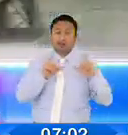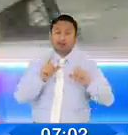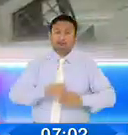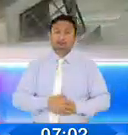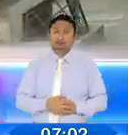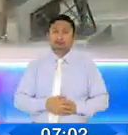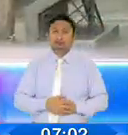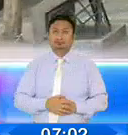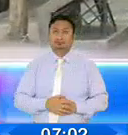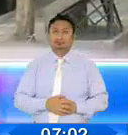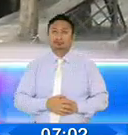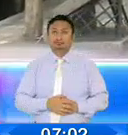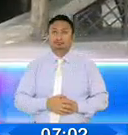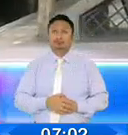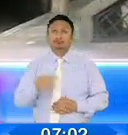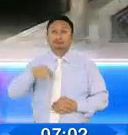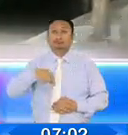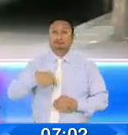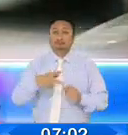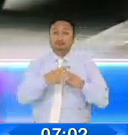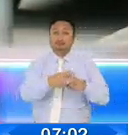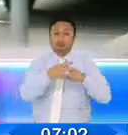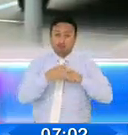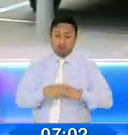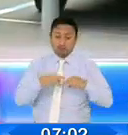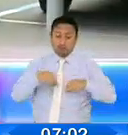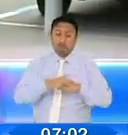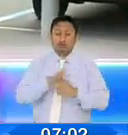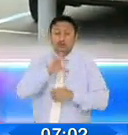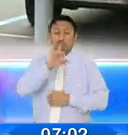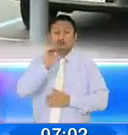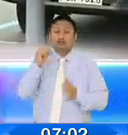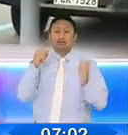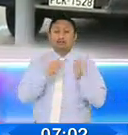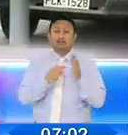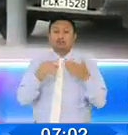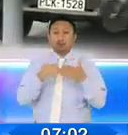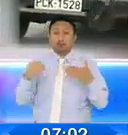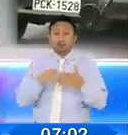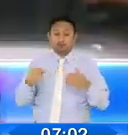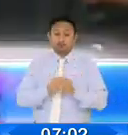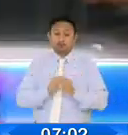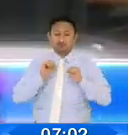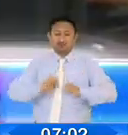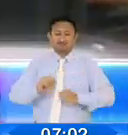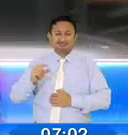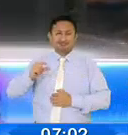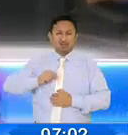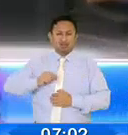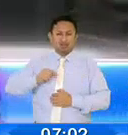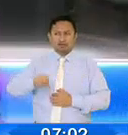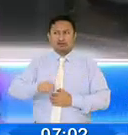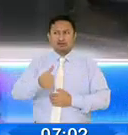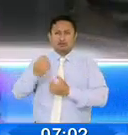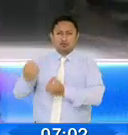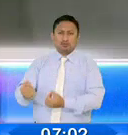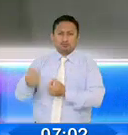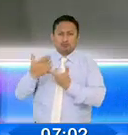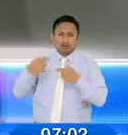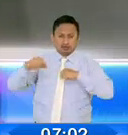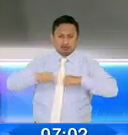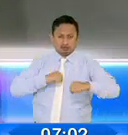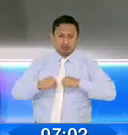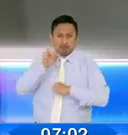aporte en calidad de préstamo se presume fue de $80,000. Los detalles de esta y otra información que concierne a operaciones ilícitas en